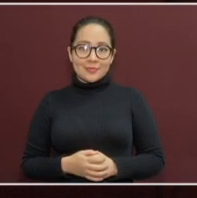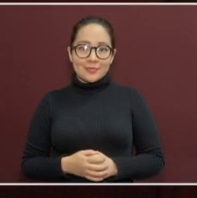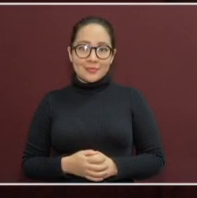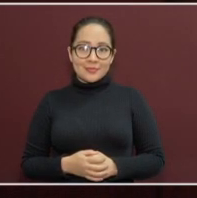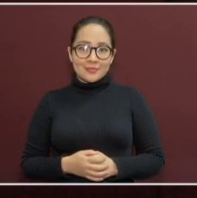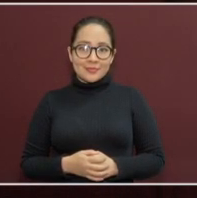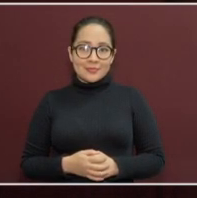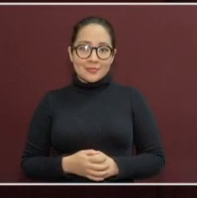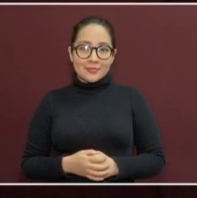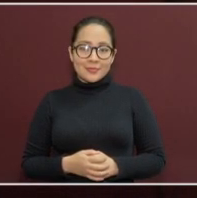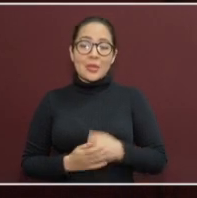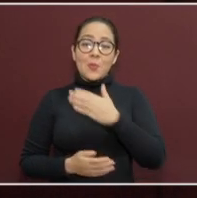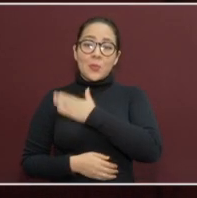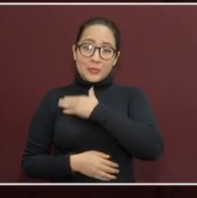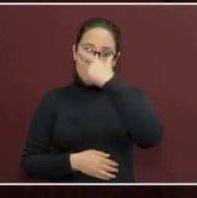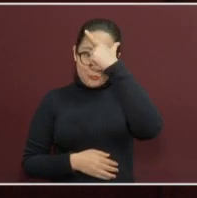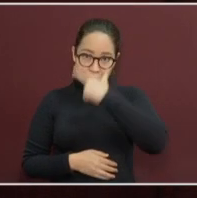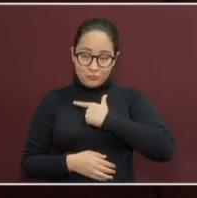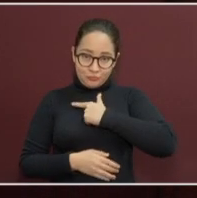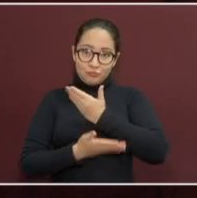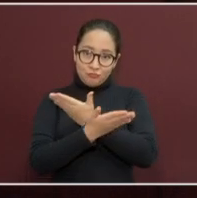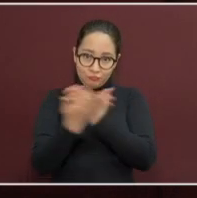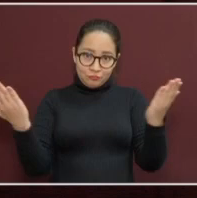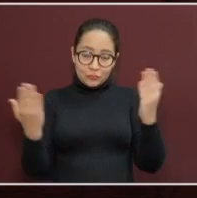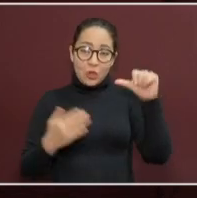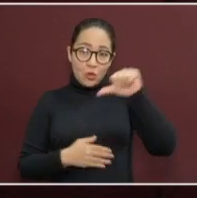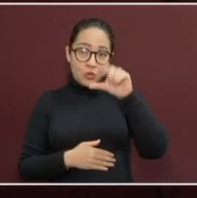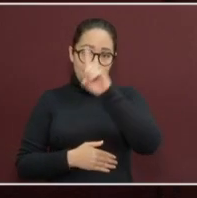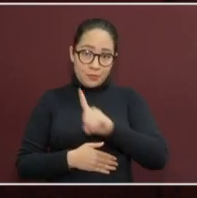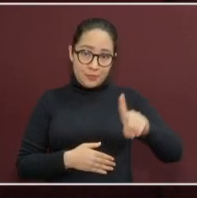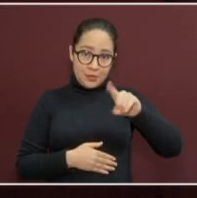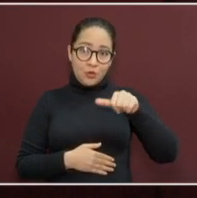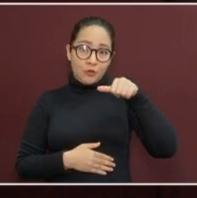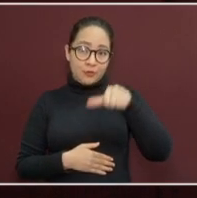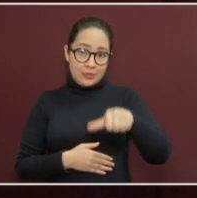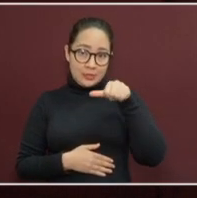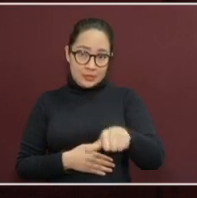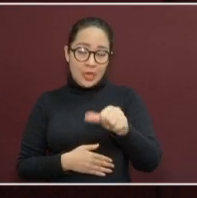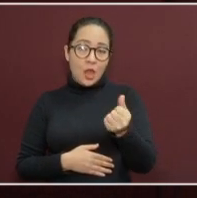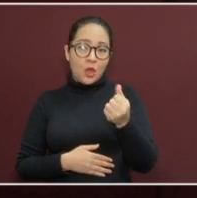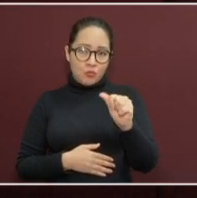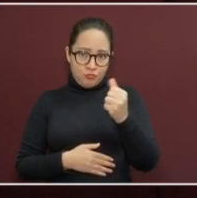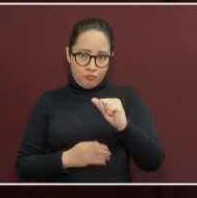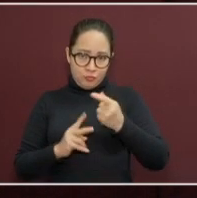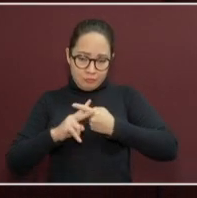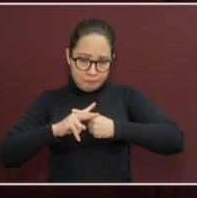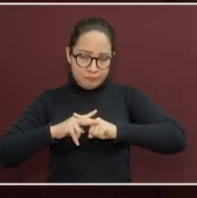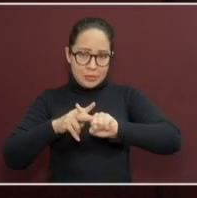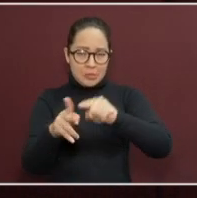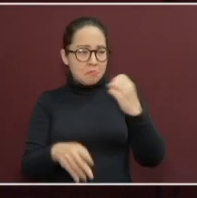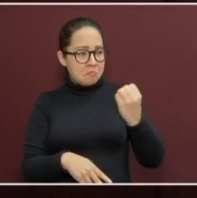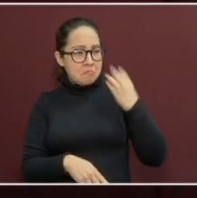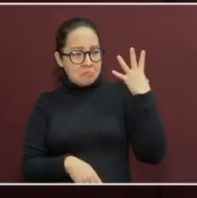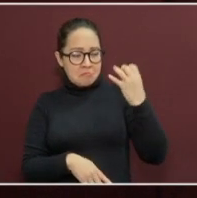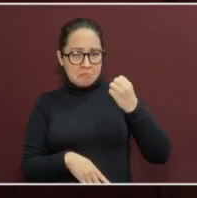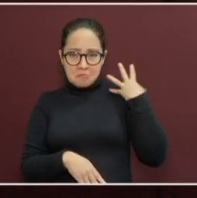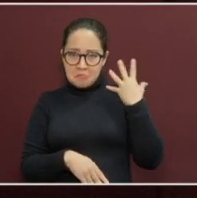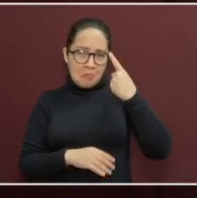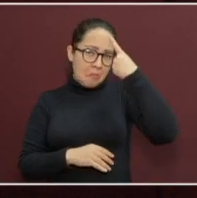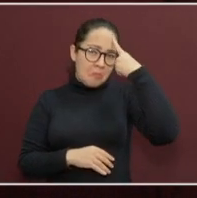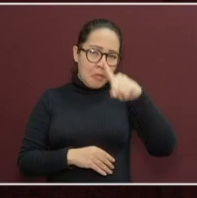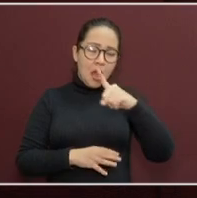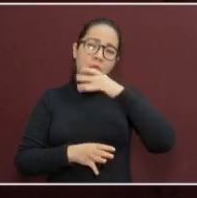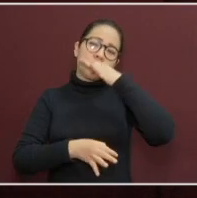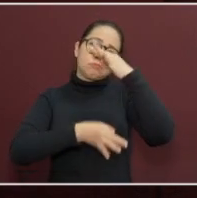buenas noches a todos es domingo 16 de agosto y vamos a dar inicio a esta conferencia para llevar a